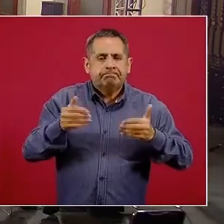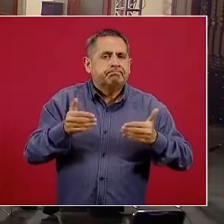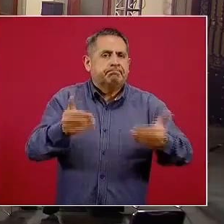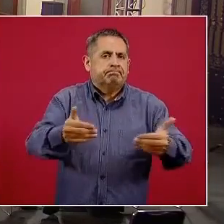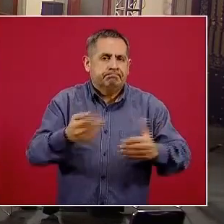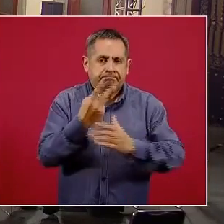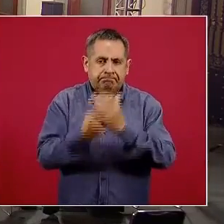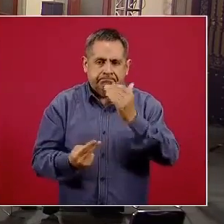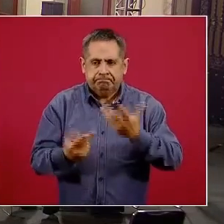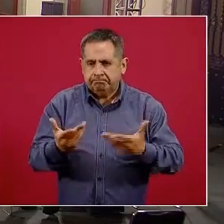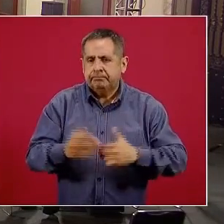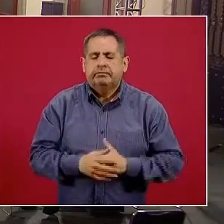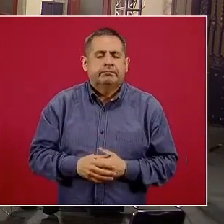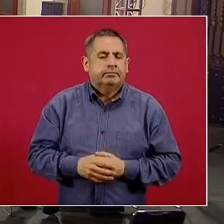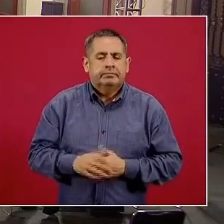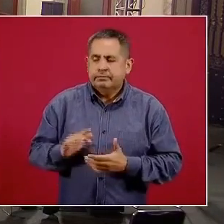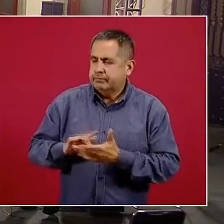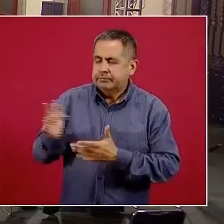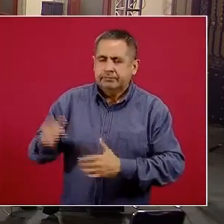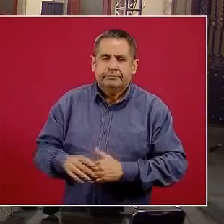tiempo. Muchas gracias.